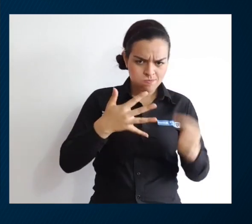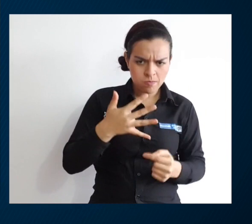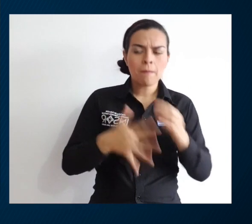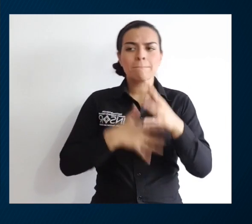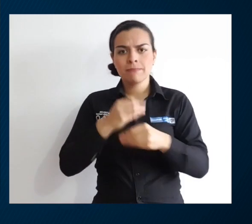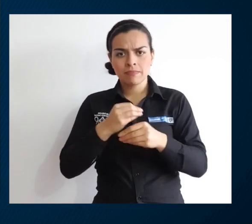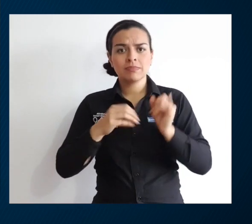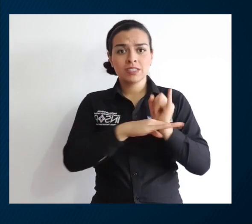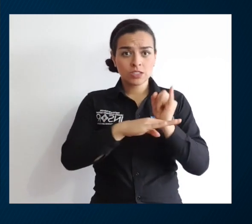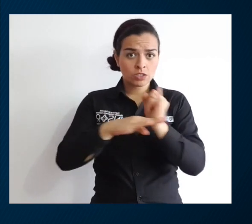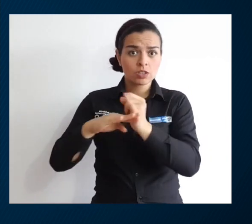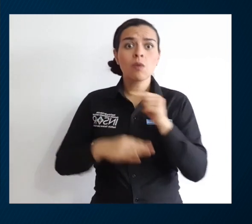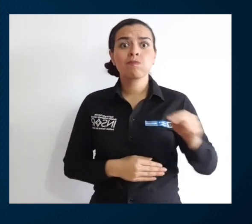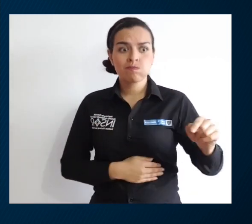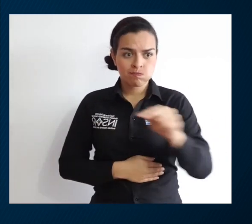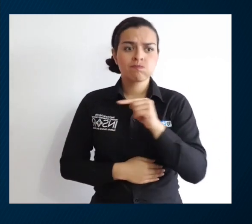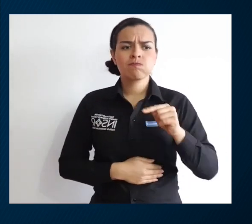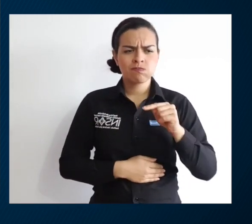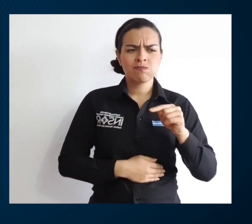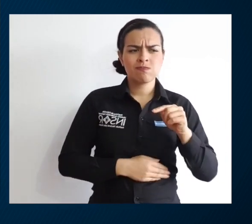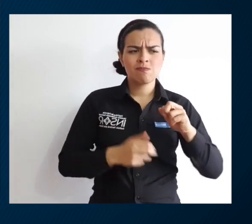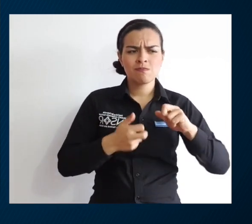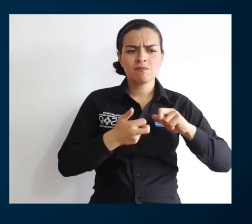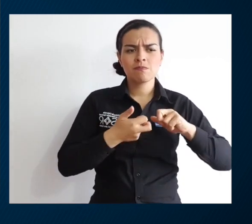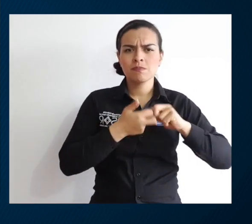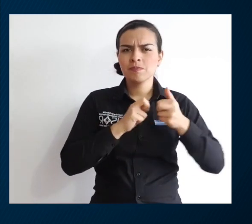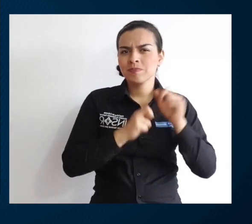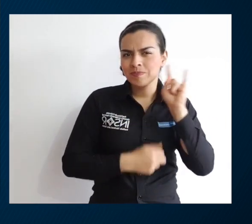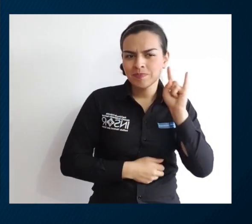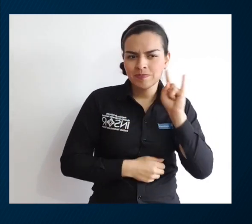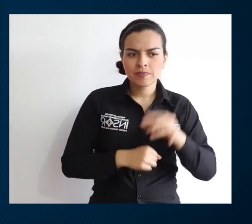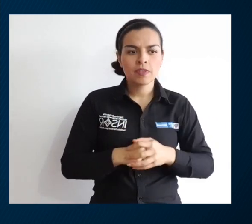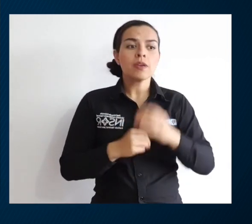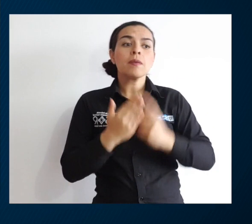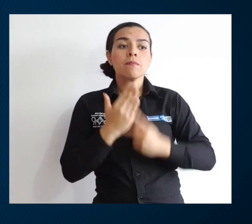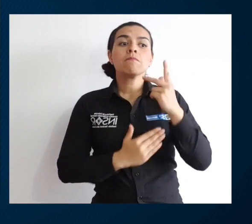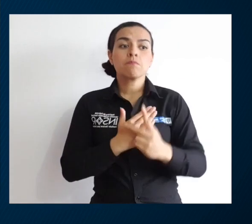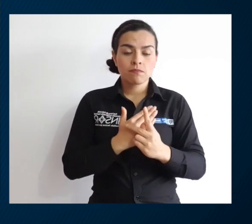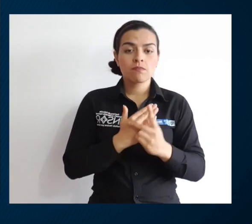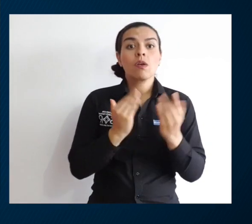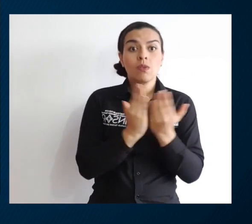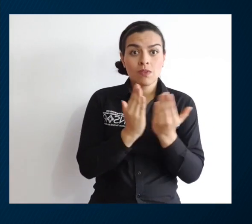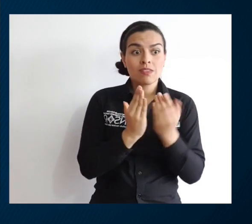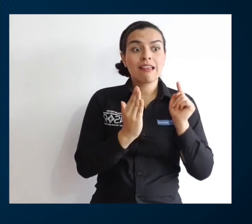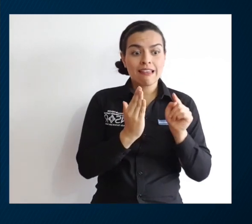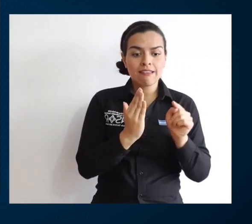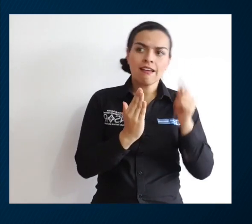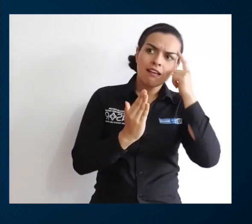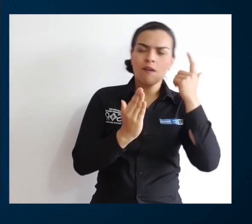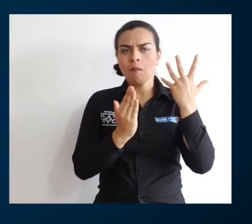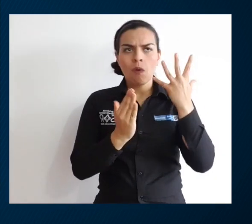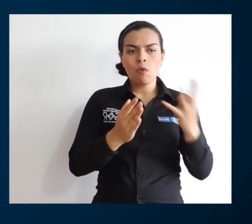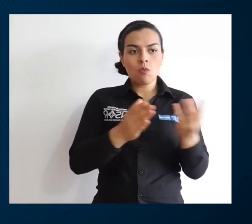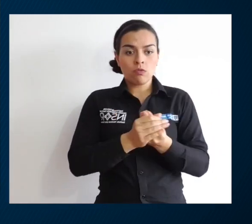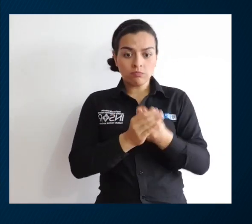Es una población con muchas necesidades básicas insatisfechas, y la institución en sí misma tiene un proyecto